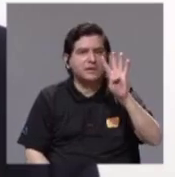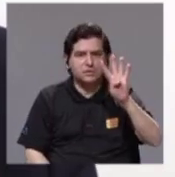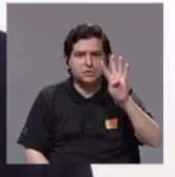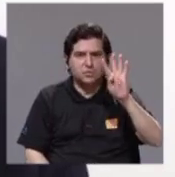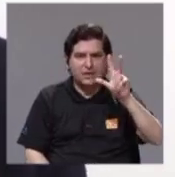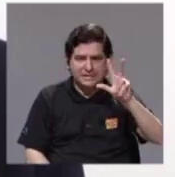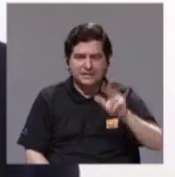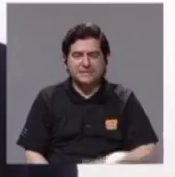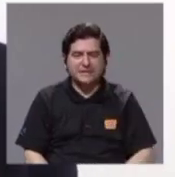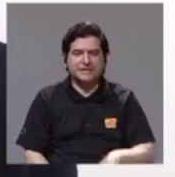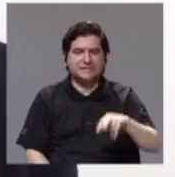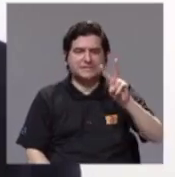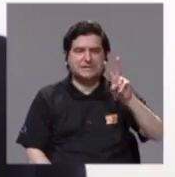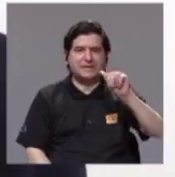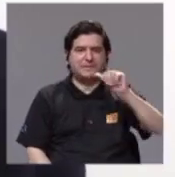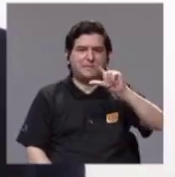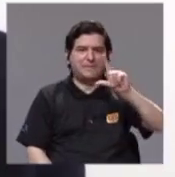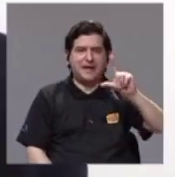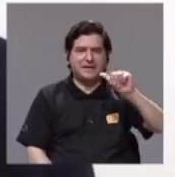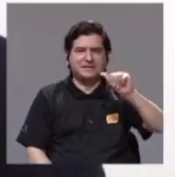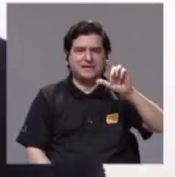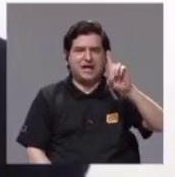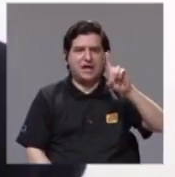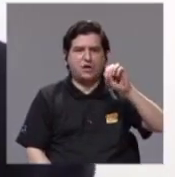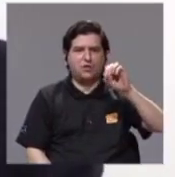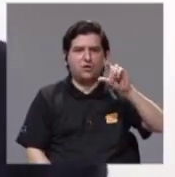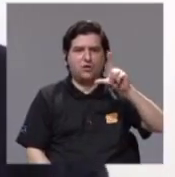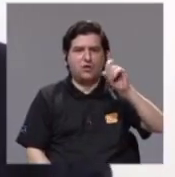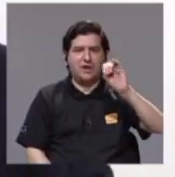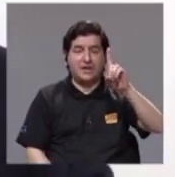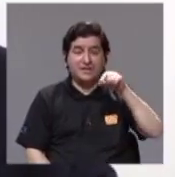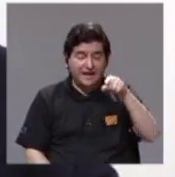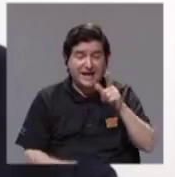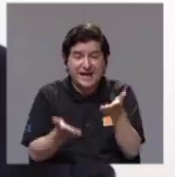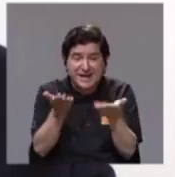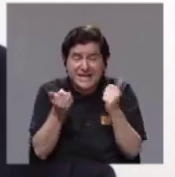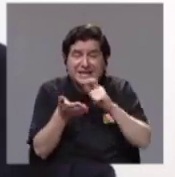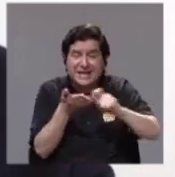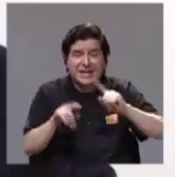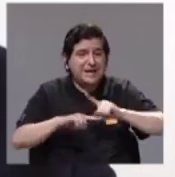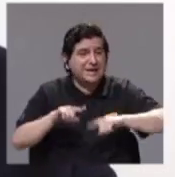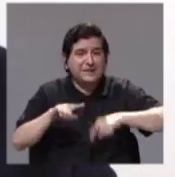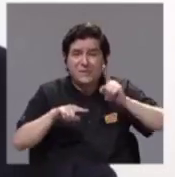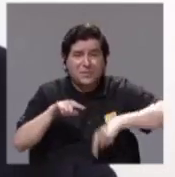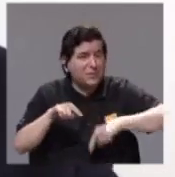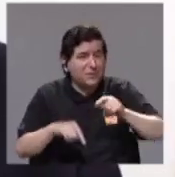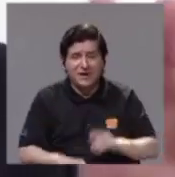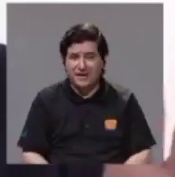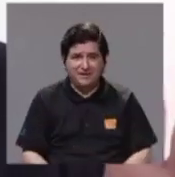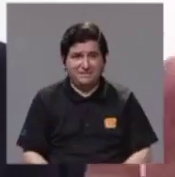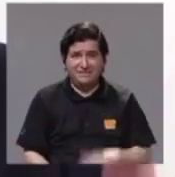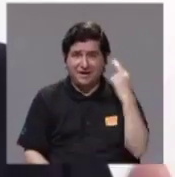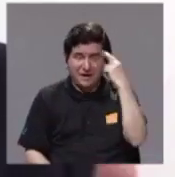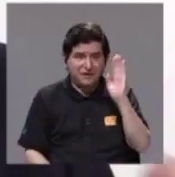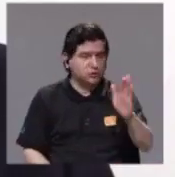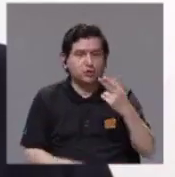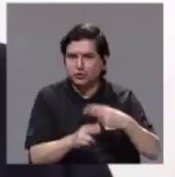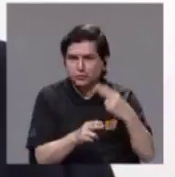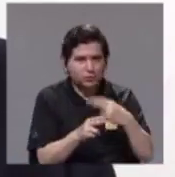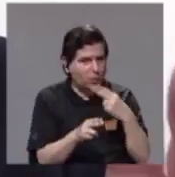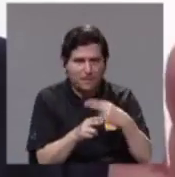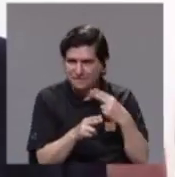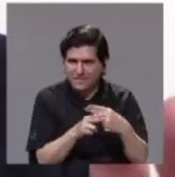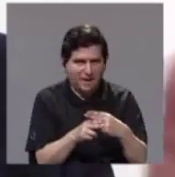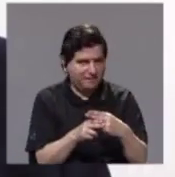bajo su nombre. Entonces, inventó una técnica que va a